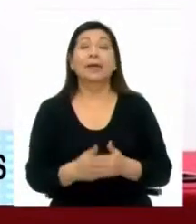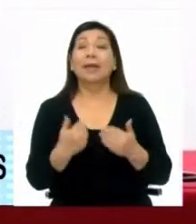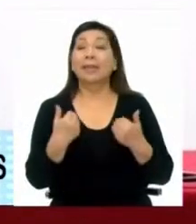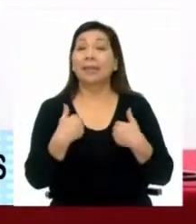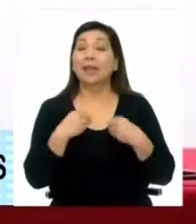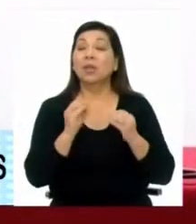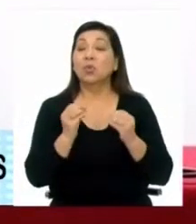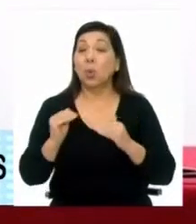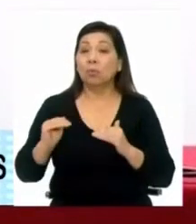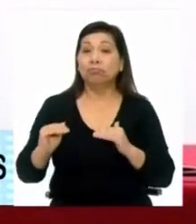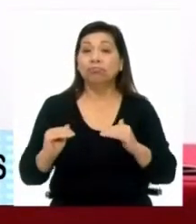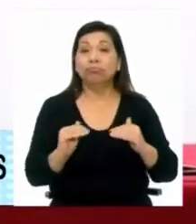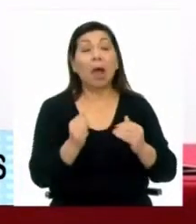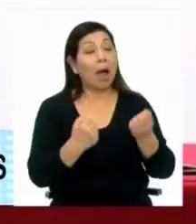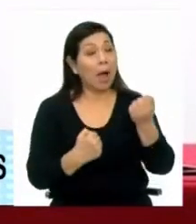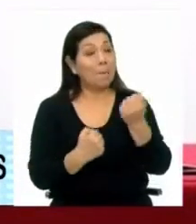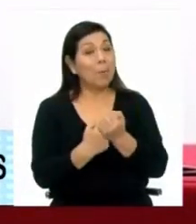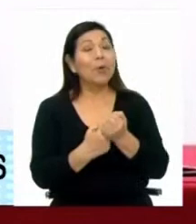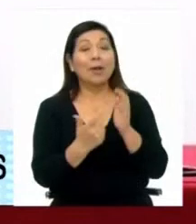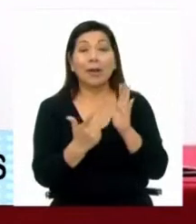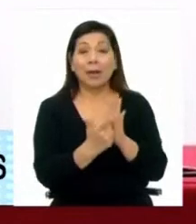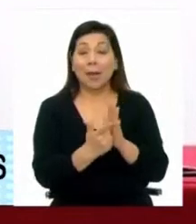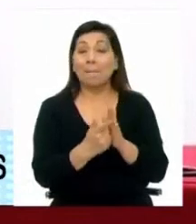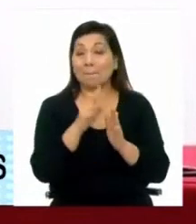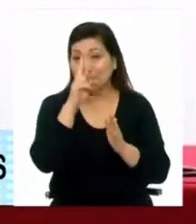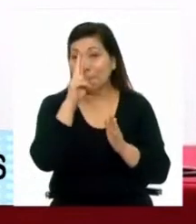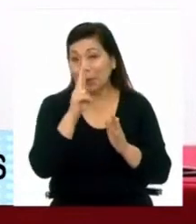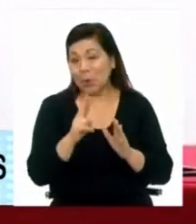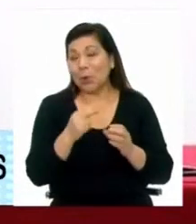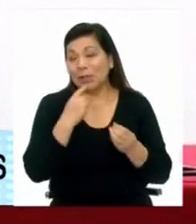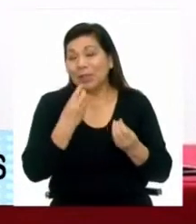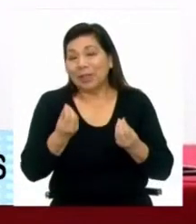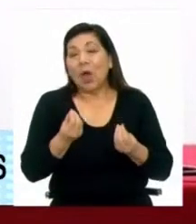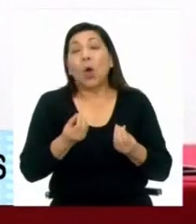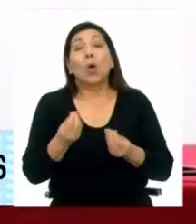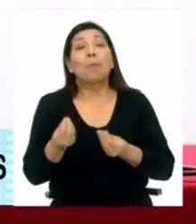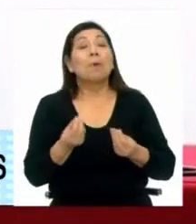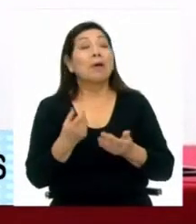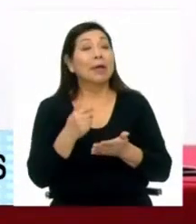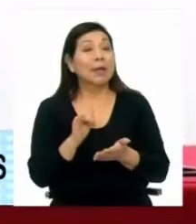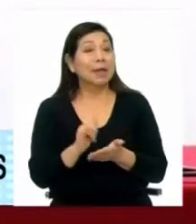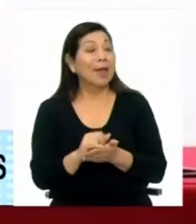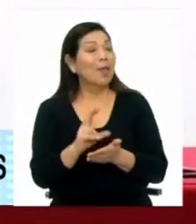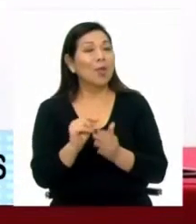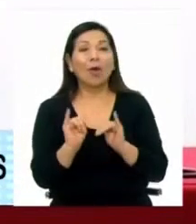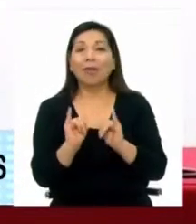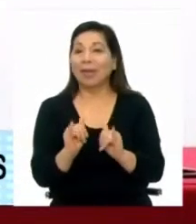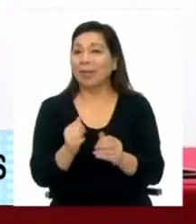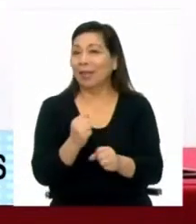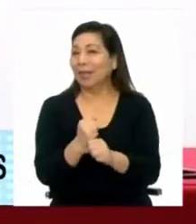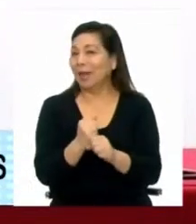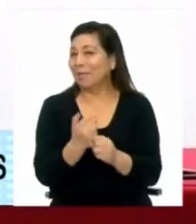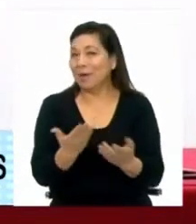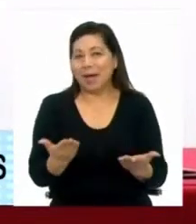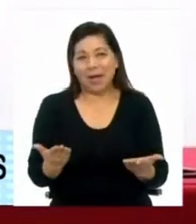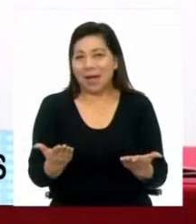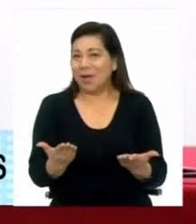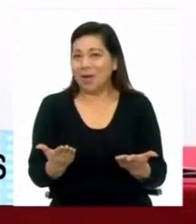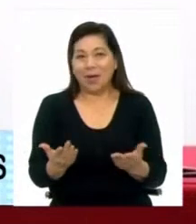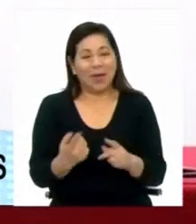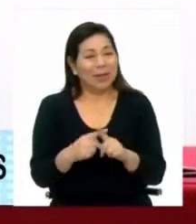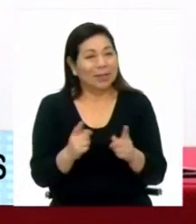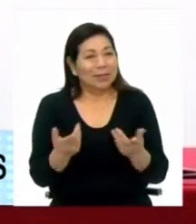debe tener su curso de acuerdo a la ley peruana, eso deben plantearse mecanismos de tal manera que eso no paralice las obras o las obras